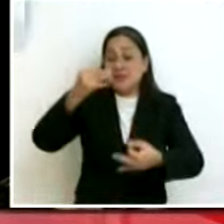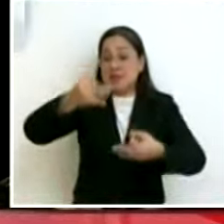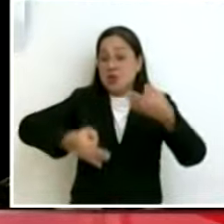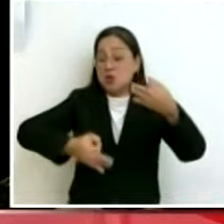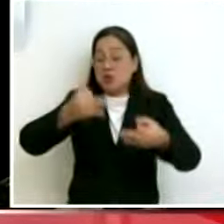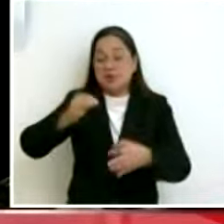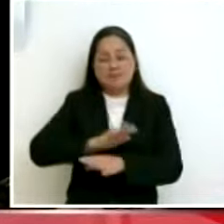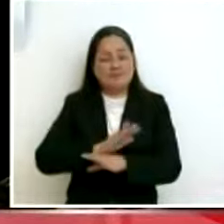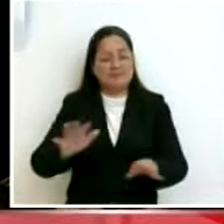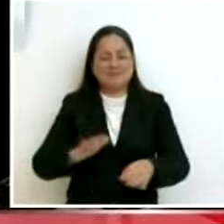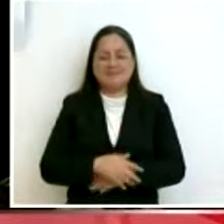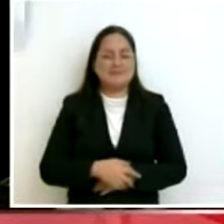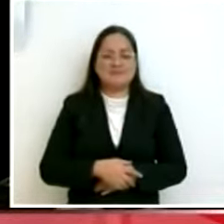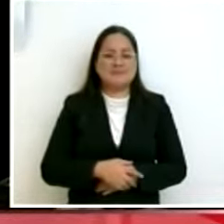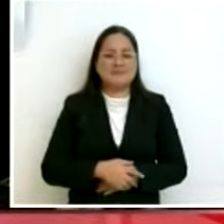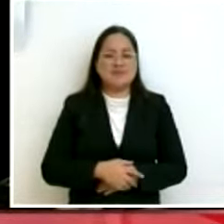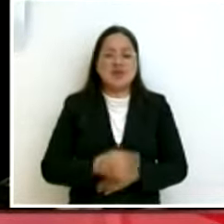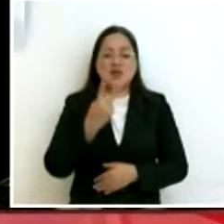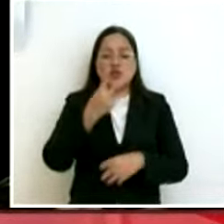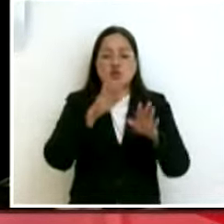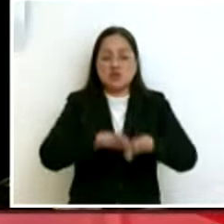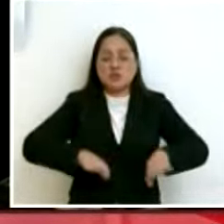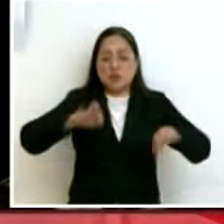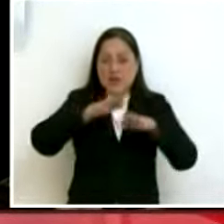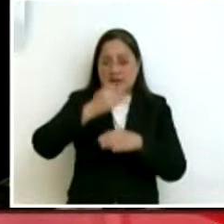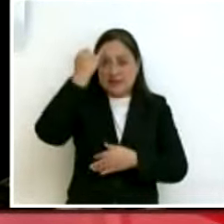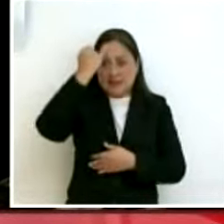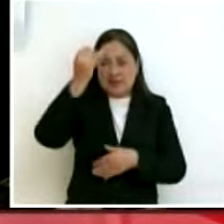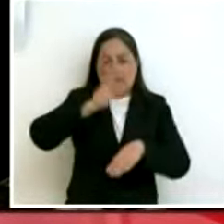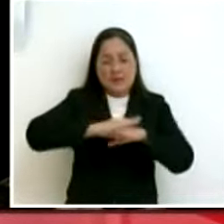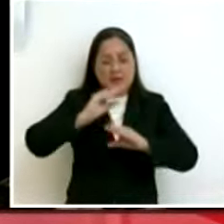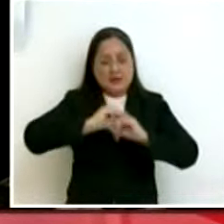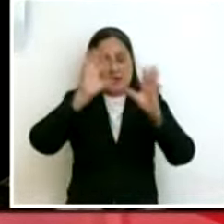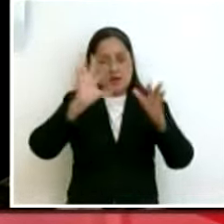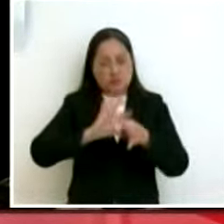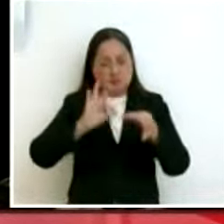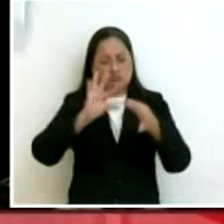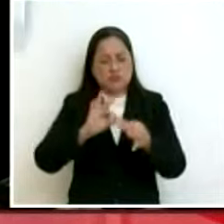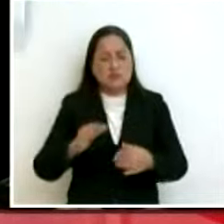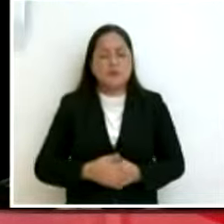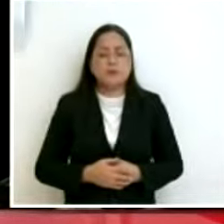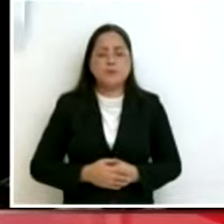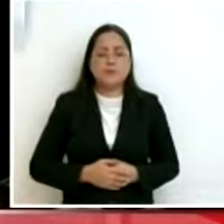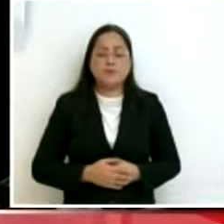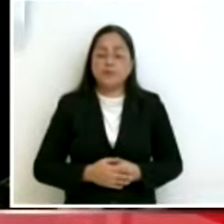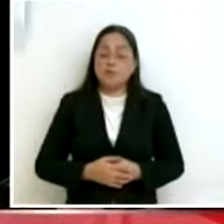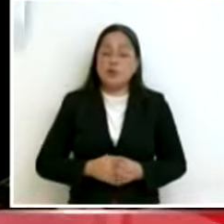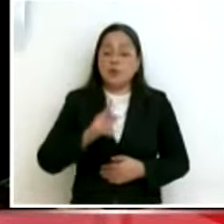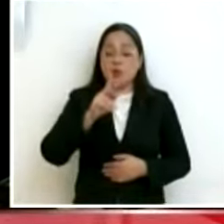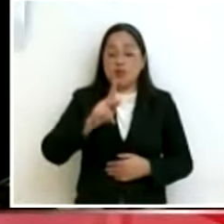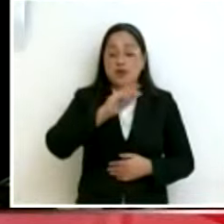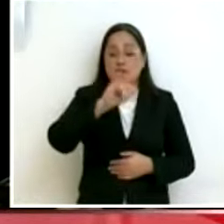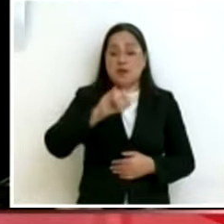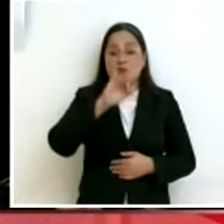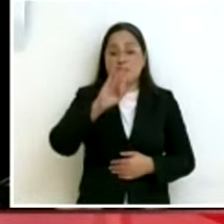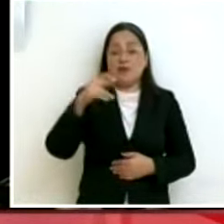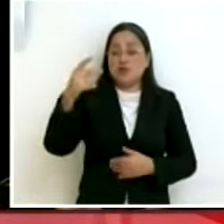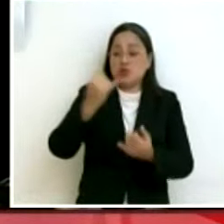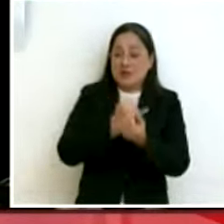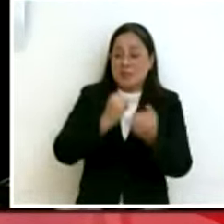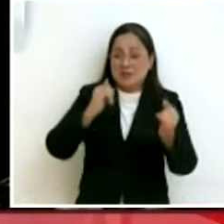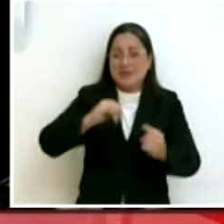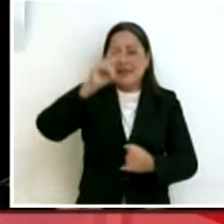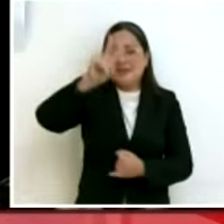Dos puntos deben quedar claros para el pueblo de México. Primero, que la supuesta independencia del Poder Judicial es una